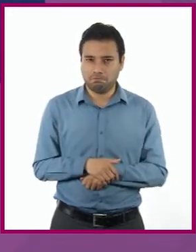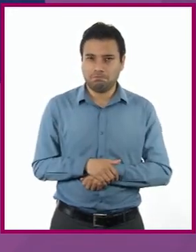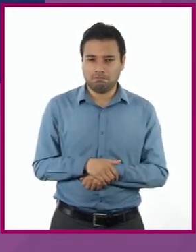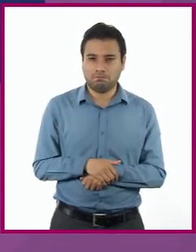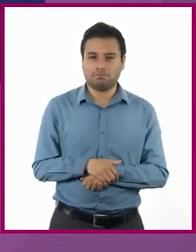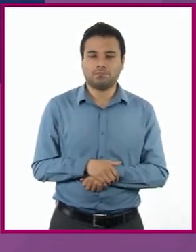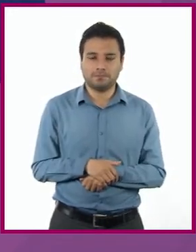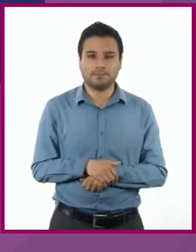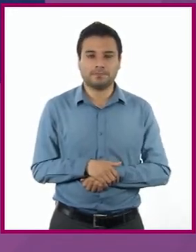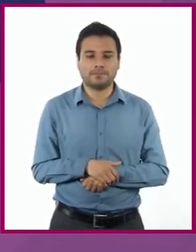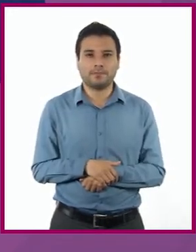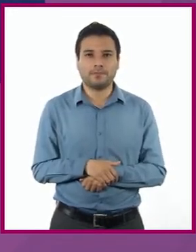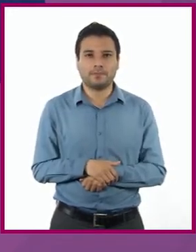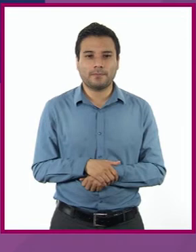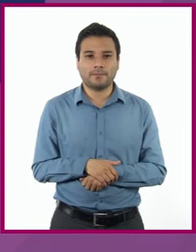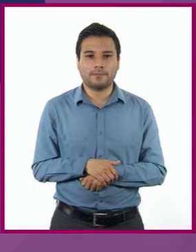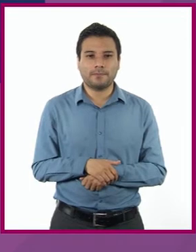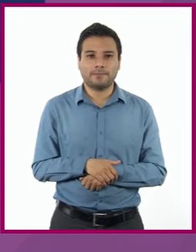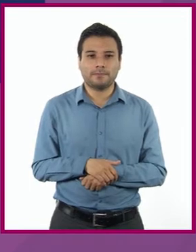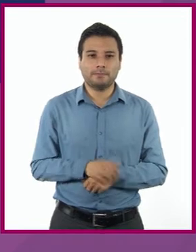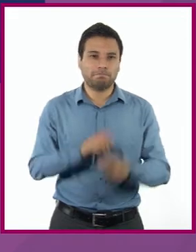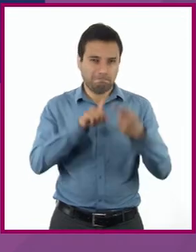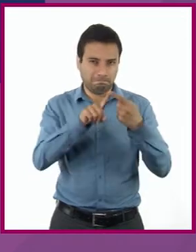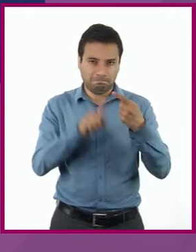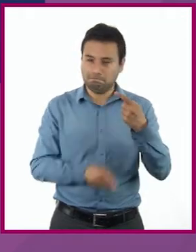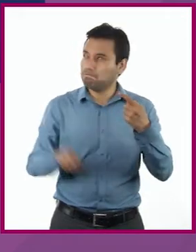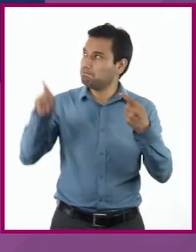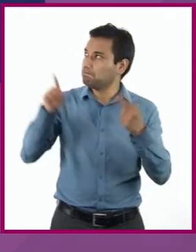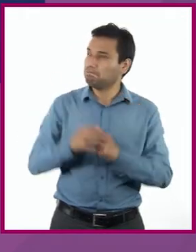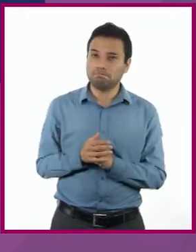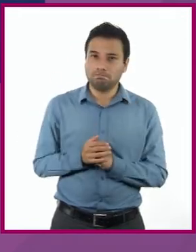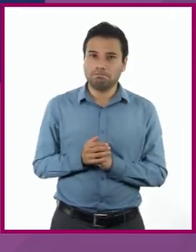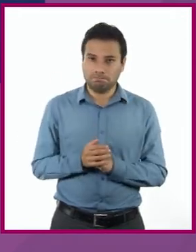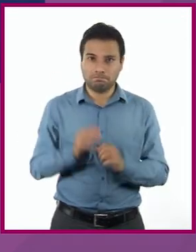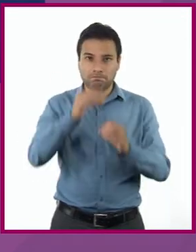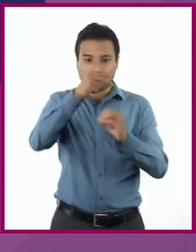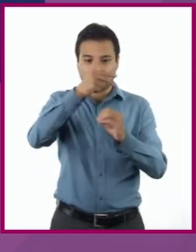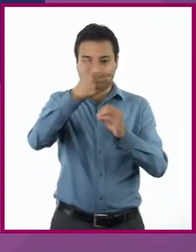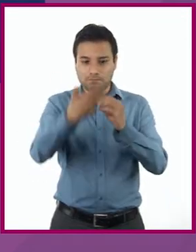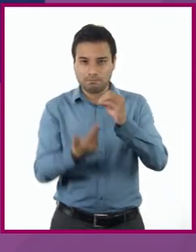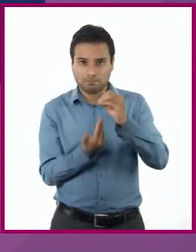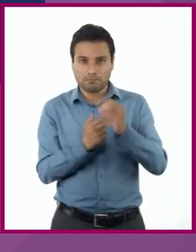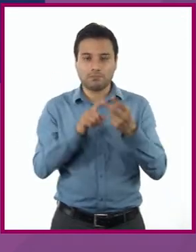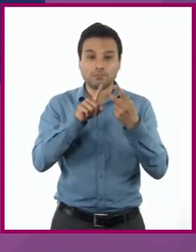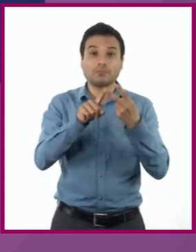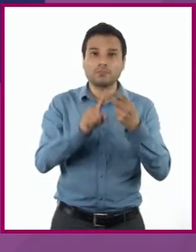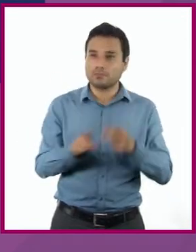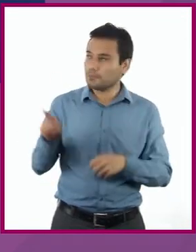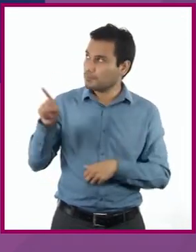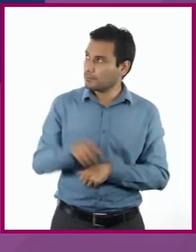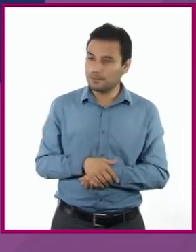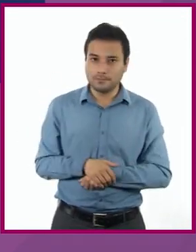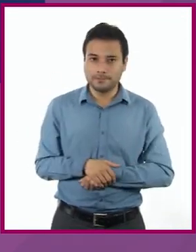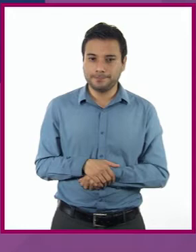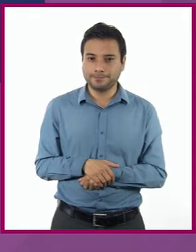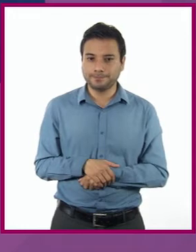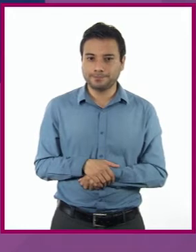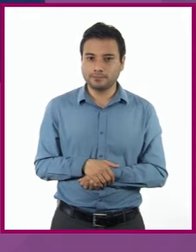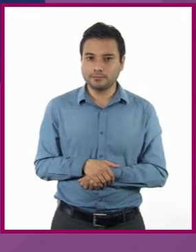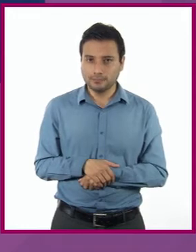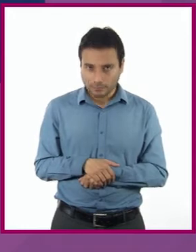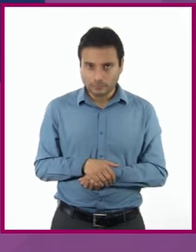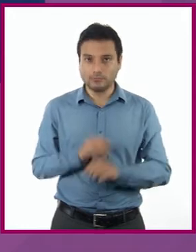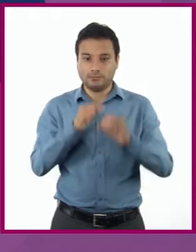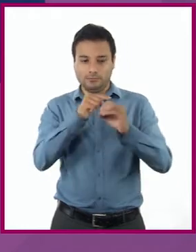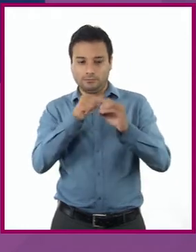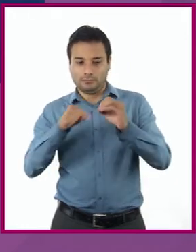la dirección en la que se mueven: los polares, que van de polo a polo, Y los geoestacionarios, que orbitan sobre el ecuador